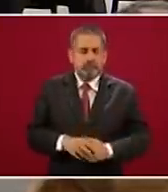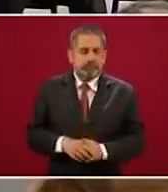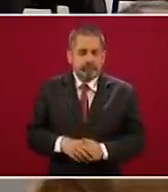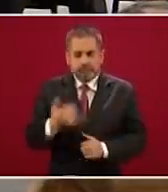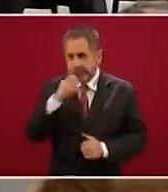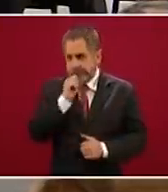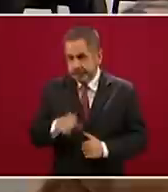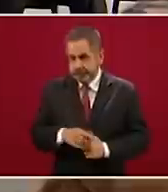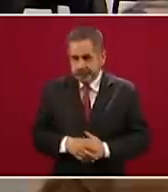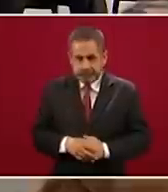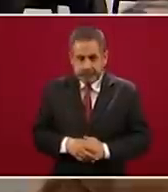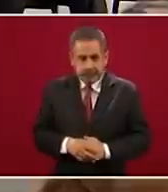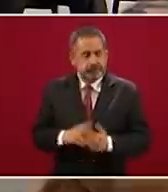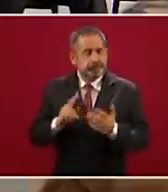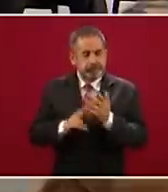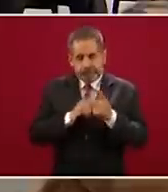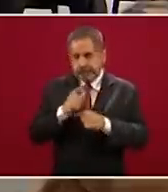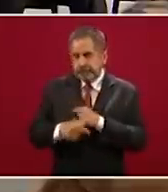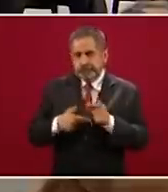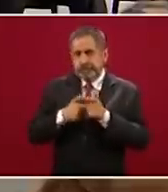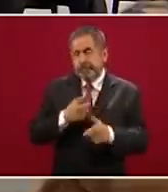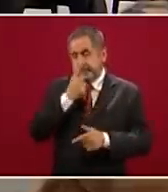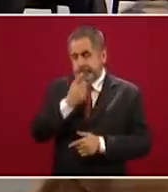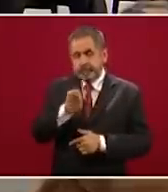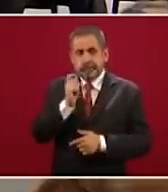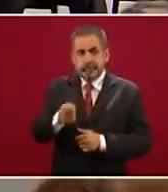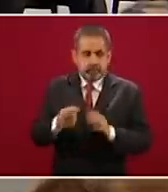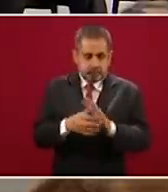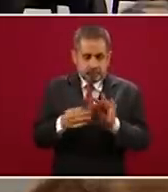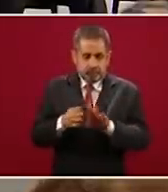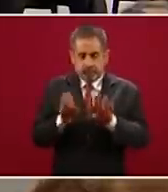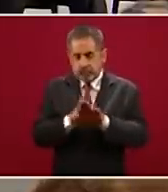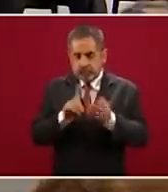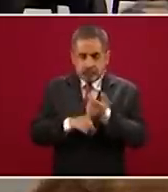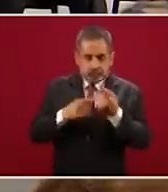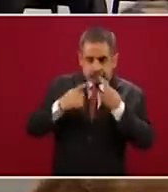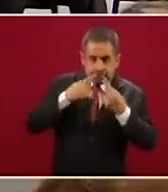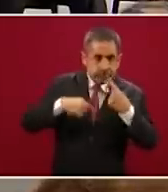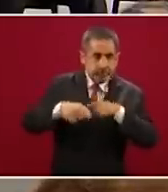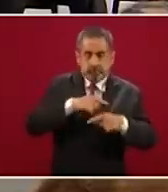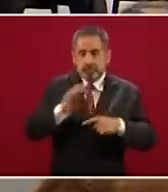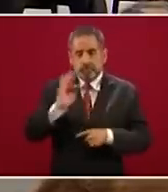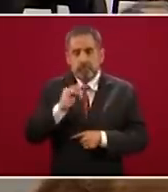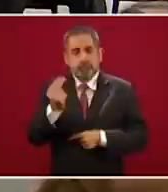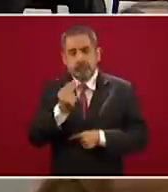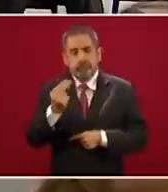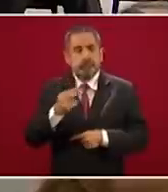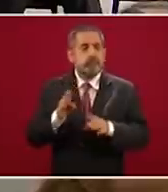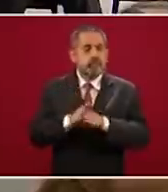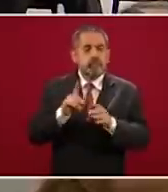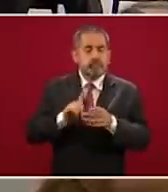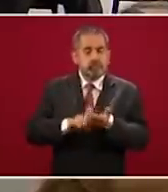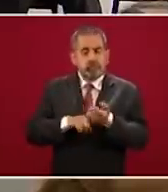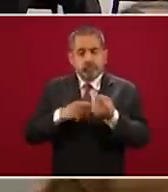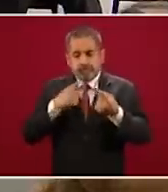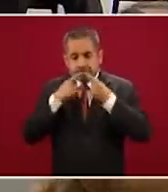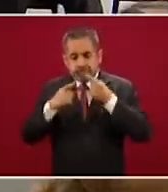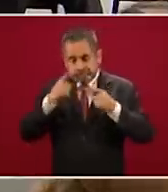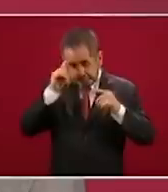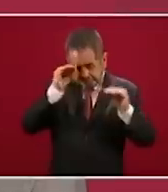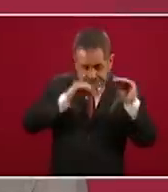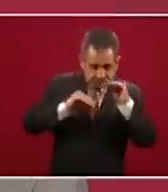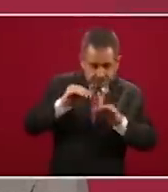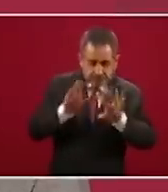Y insisto y cierro, en el momento que se llegara a necesitar que se juzgara